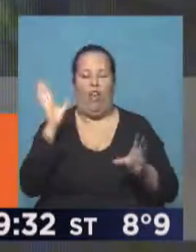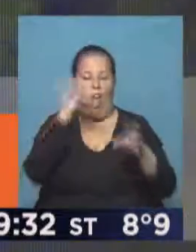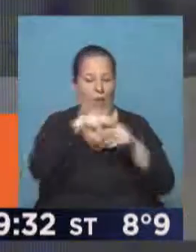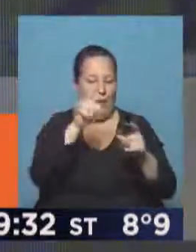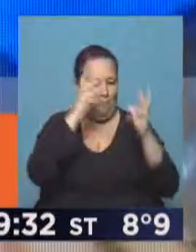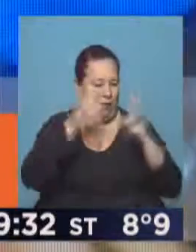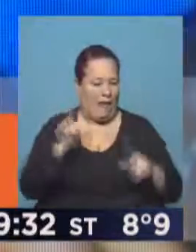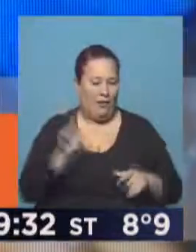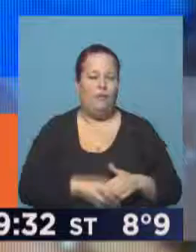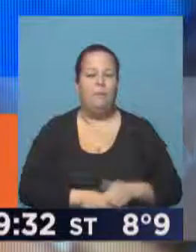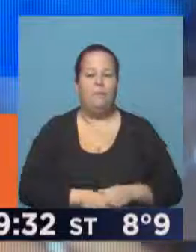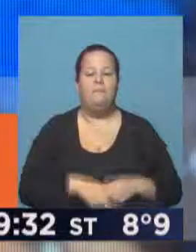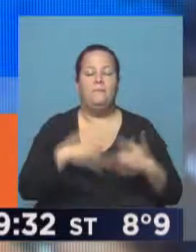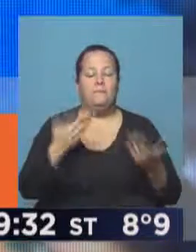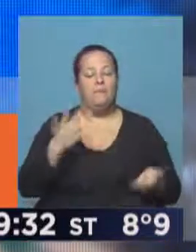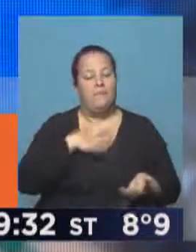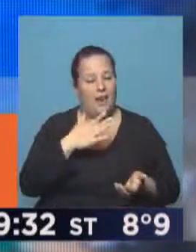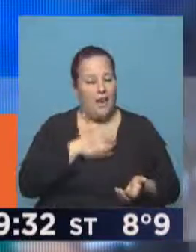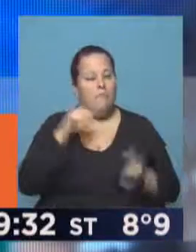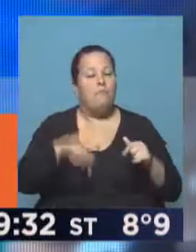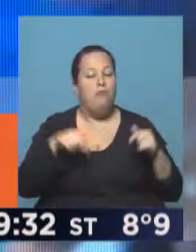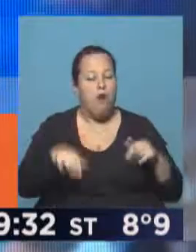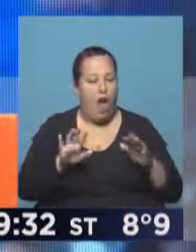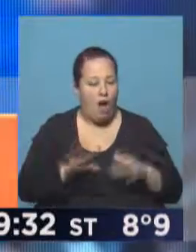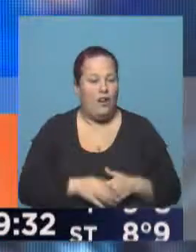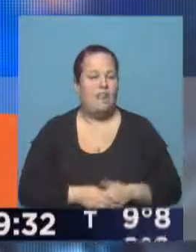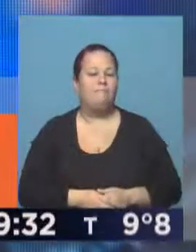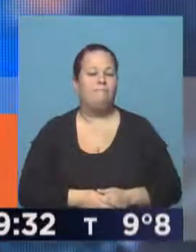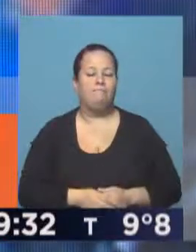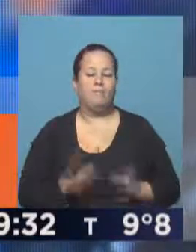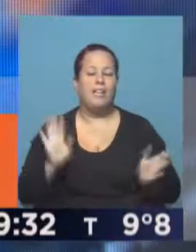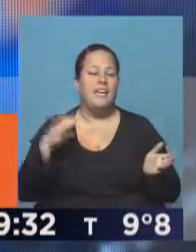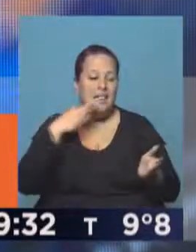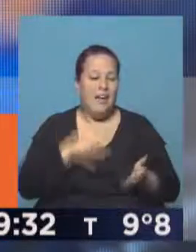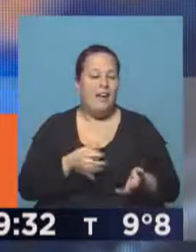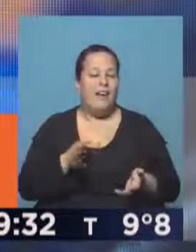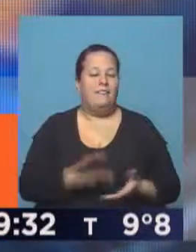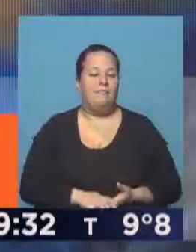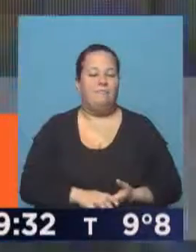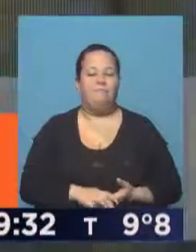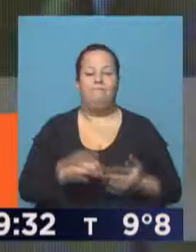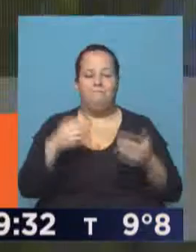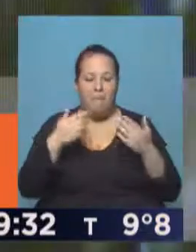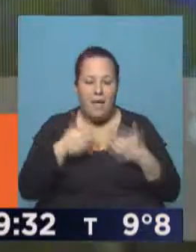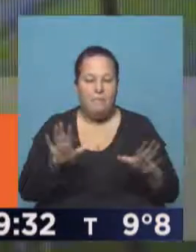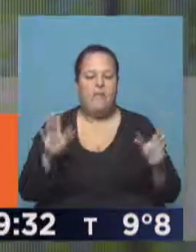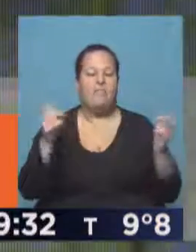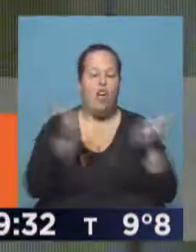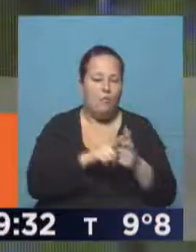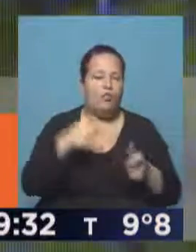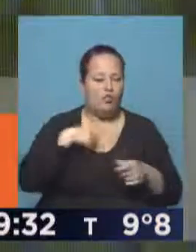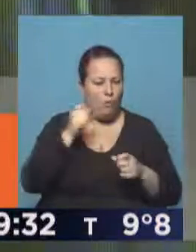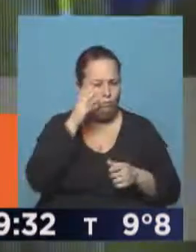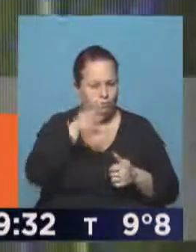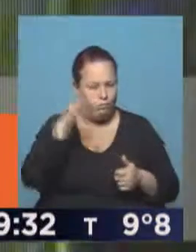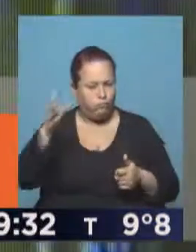ese plan. Claro. Entonces, lamentablemente, por ahora realmente tenemos una apertura de las comisiones. Yo incluso